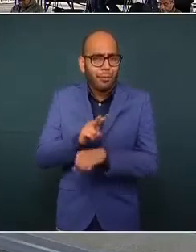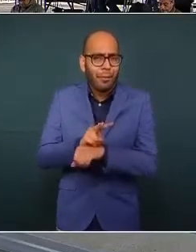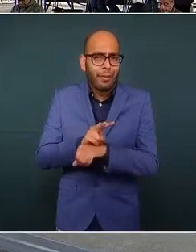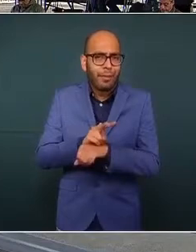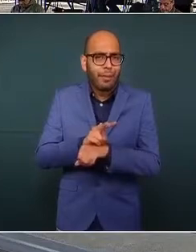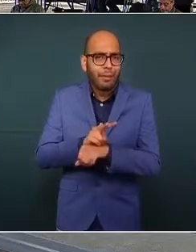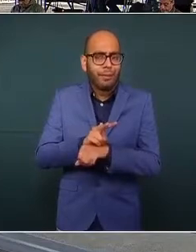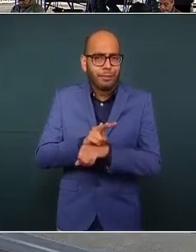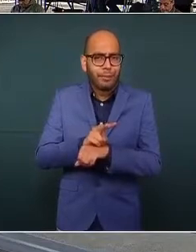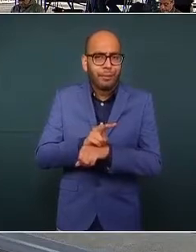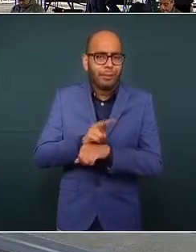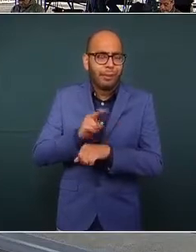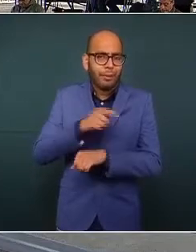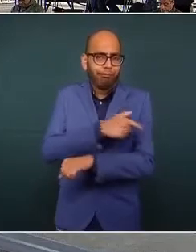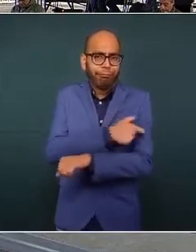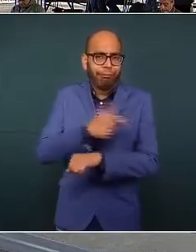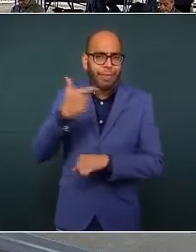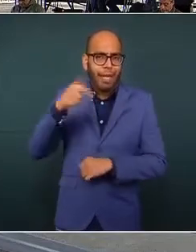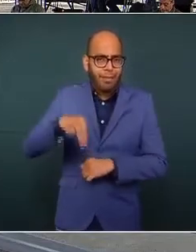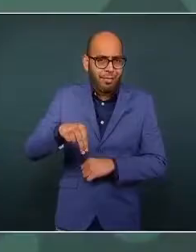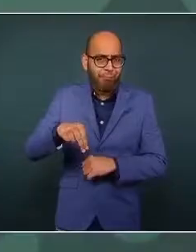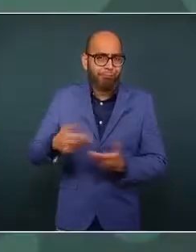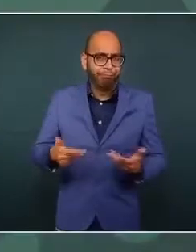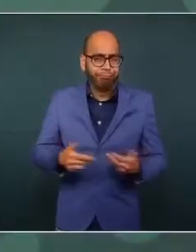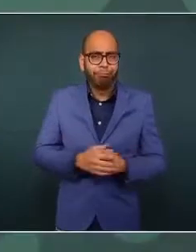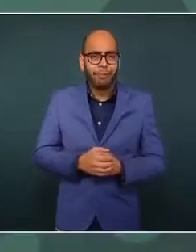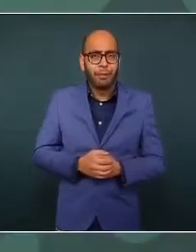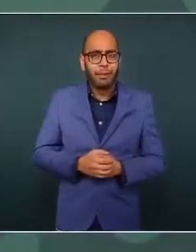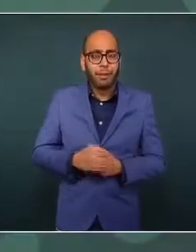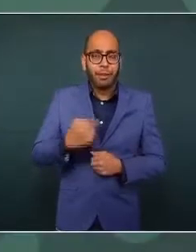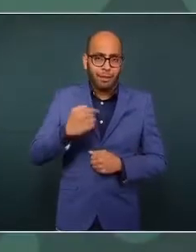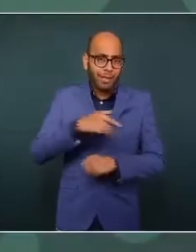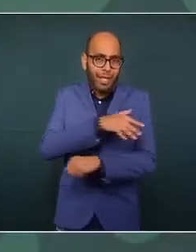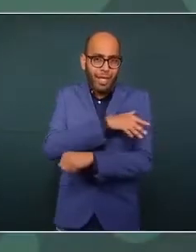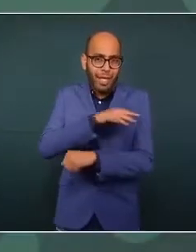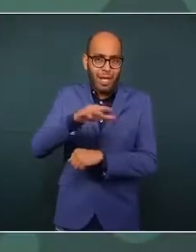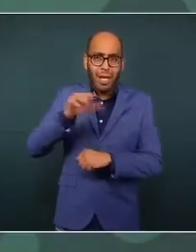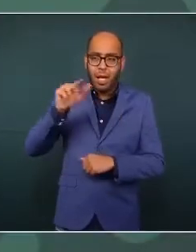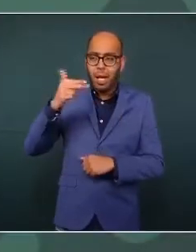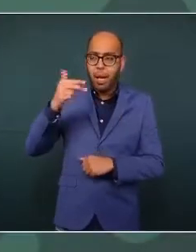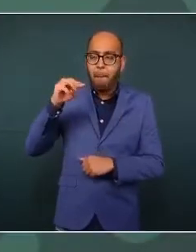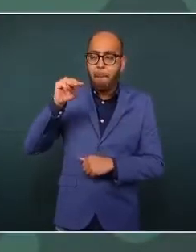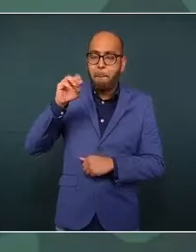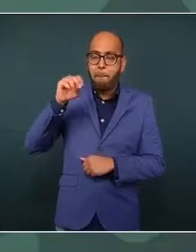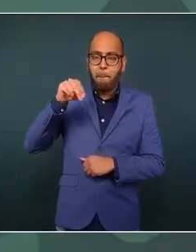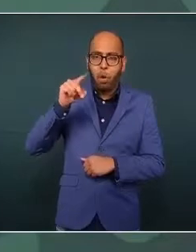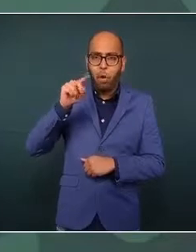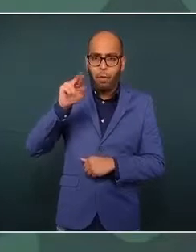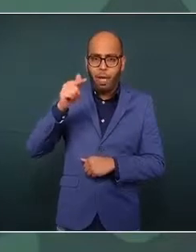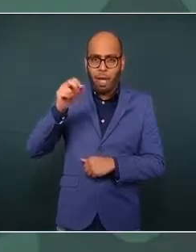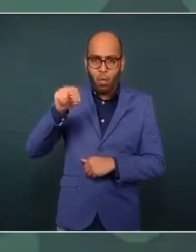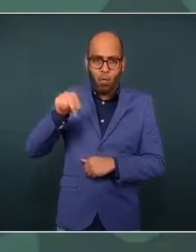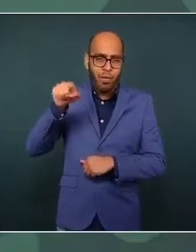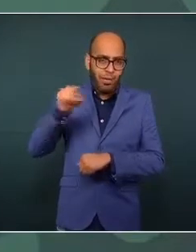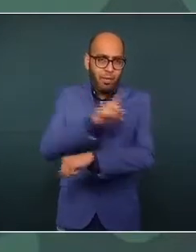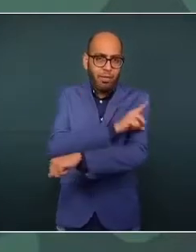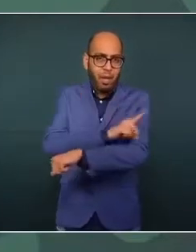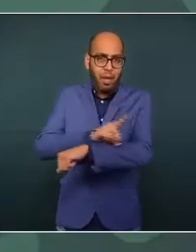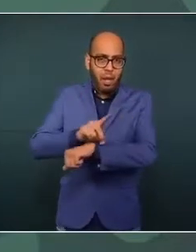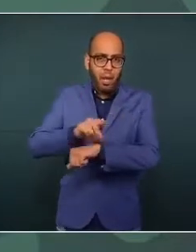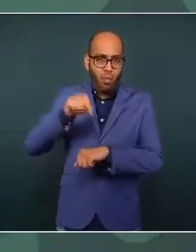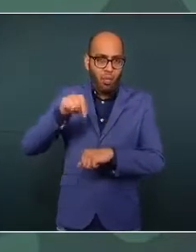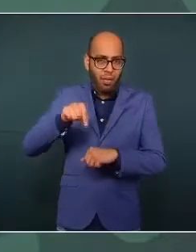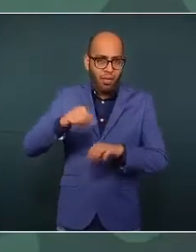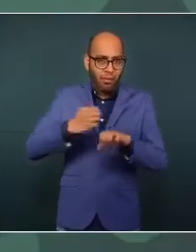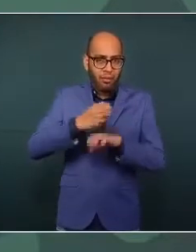de Michoacán nos coordinamos de manera extraordinaria con el comandante, el general Mondragón, comisario de la Guardia Nacional en el Estado,